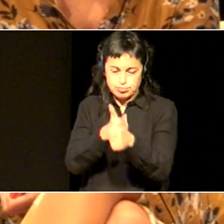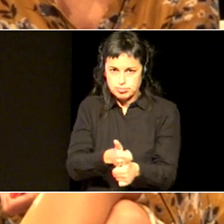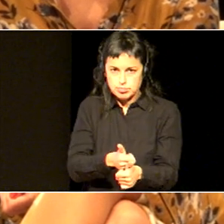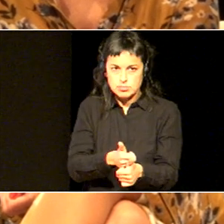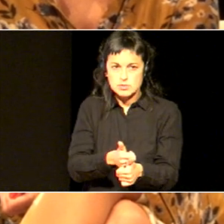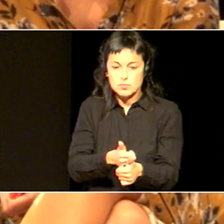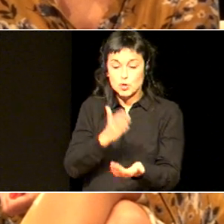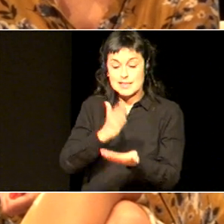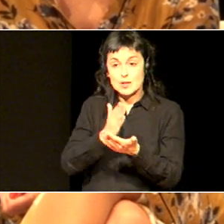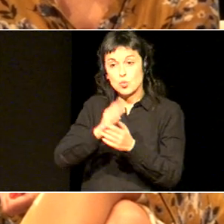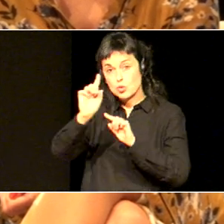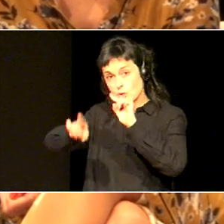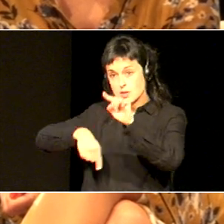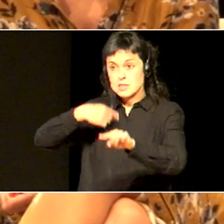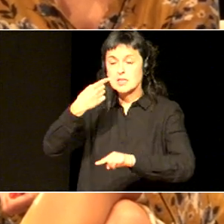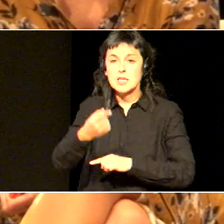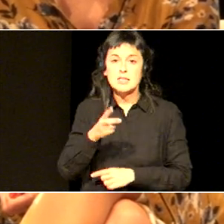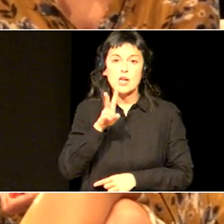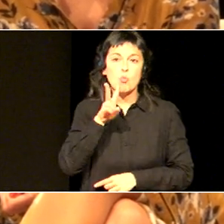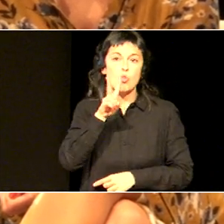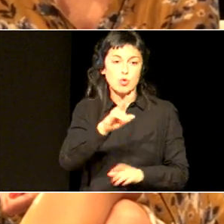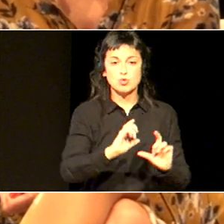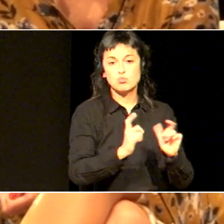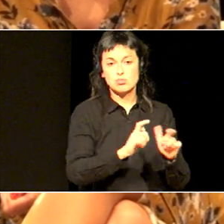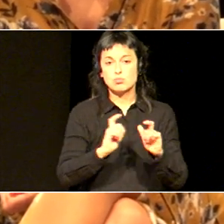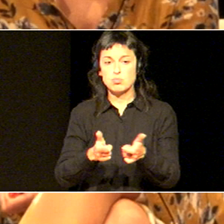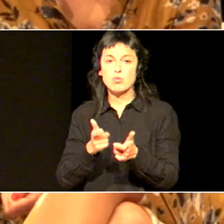urrengoko ikasturtean, 2 zaioko jarraipena.